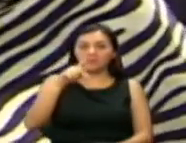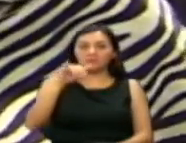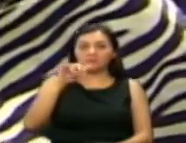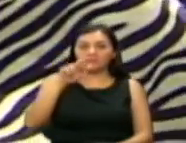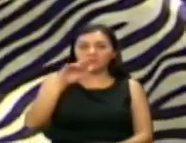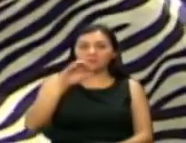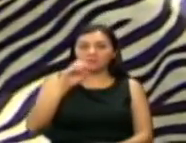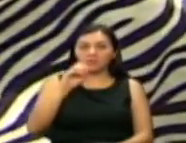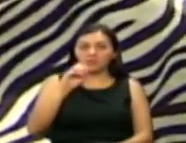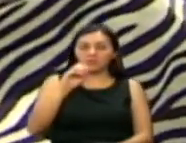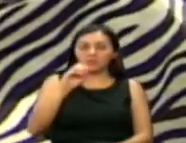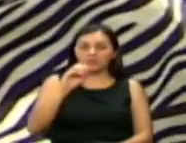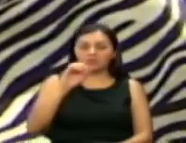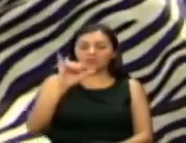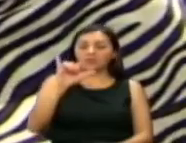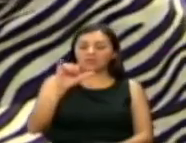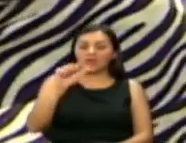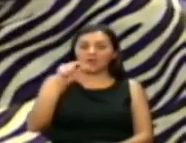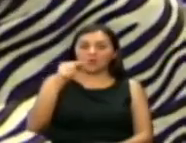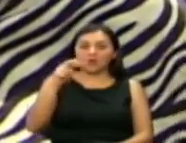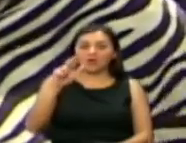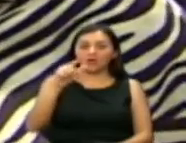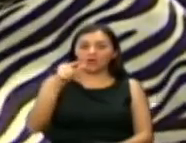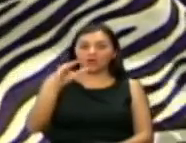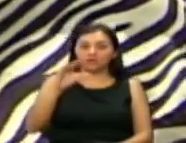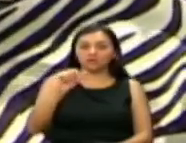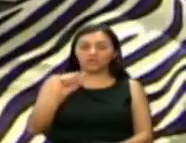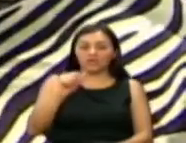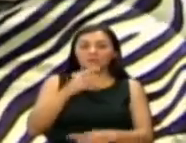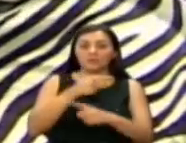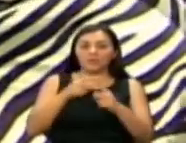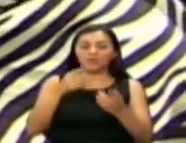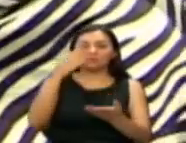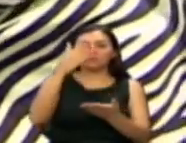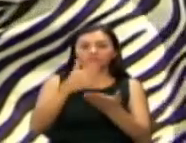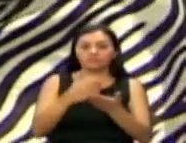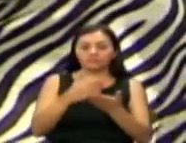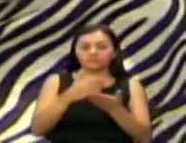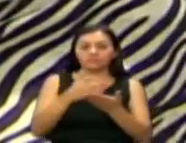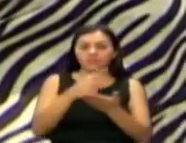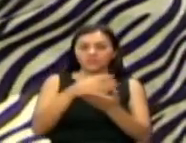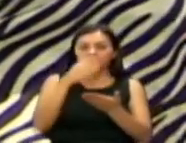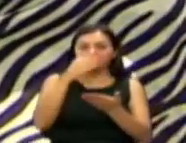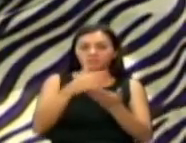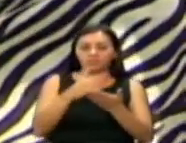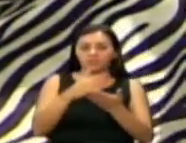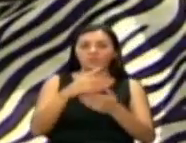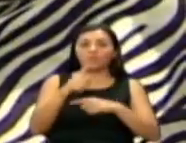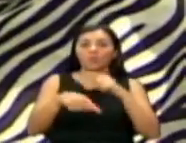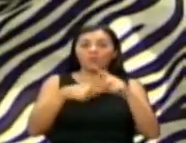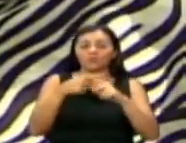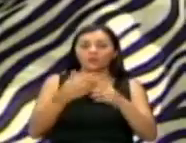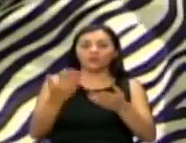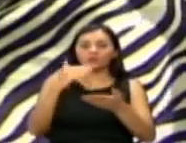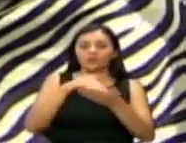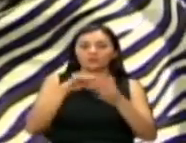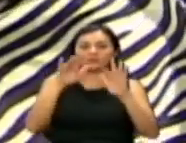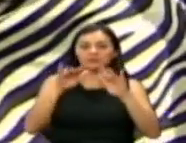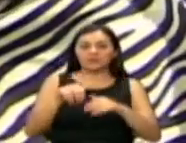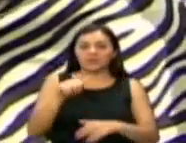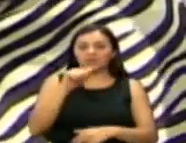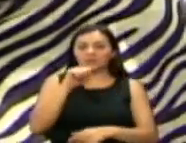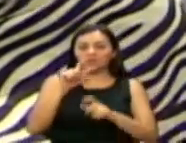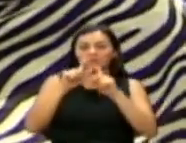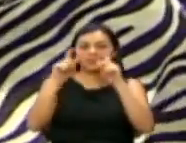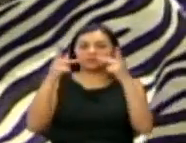de Pimampiro y Aguarcocha. Sin embargo, se suspendió la consultoría, pero se lo va a reactivar a través de la Senagua con la empresa